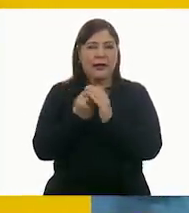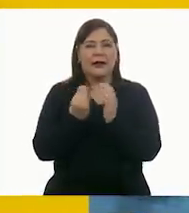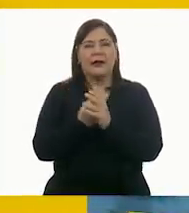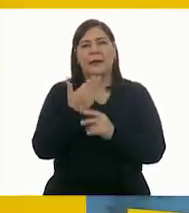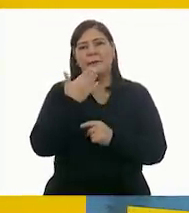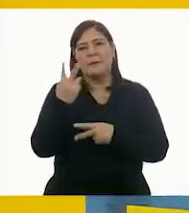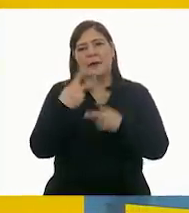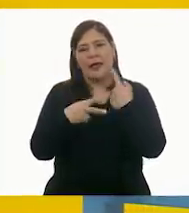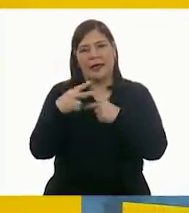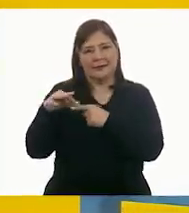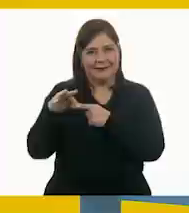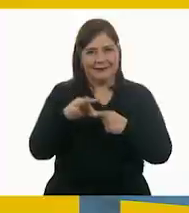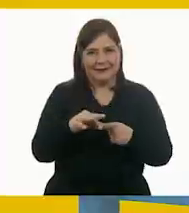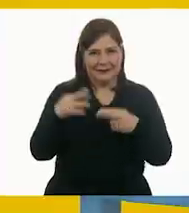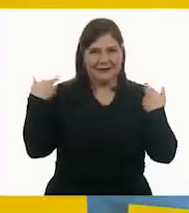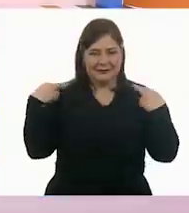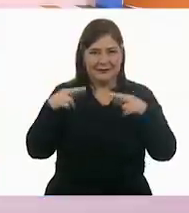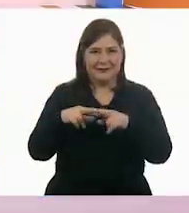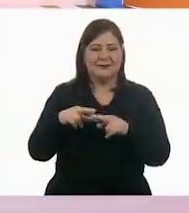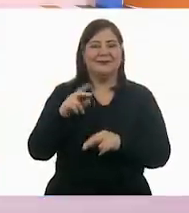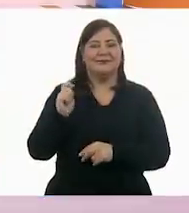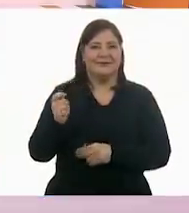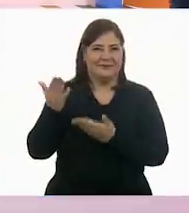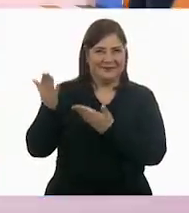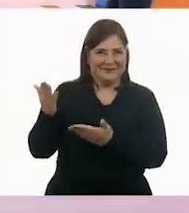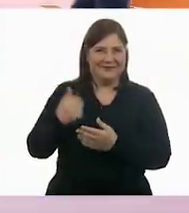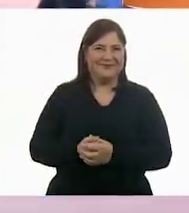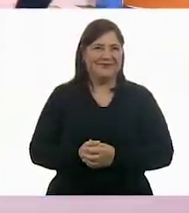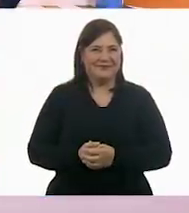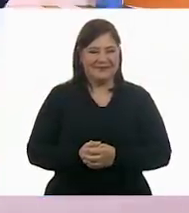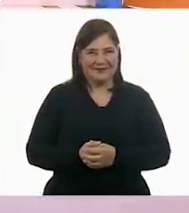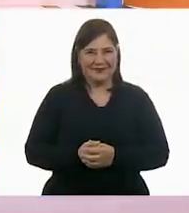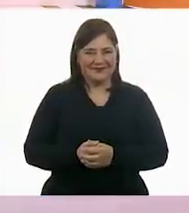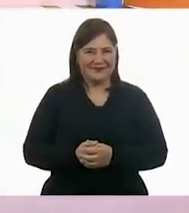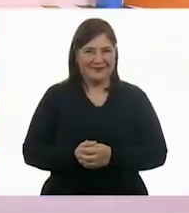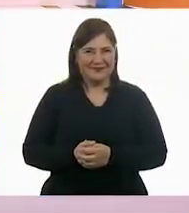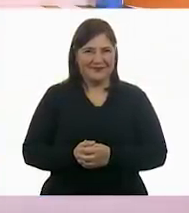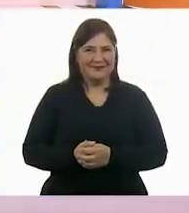a la maestra Liliana. ¡Adelante, maestra!